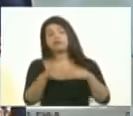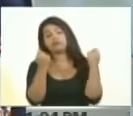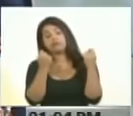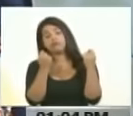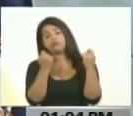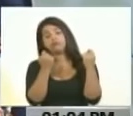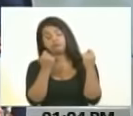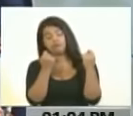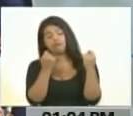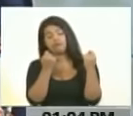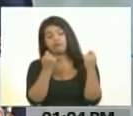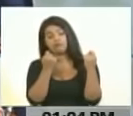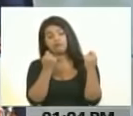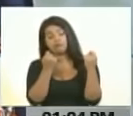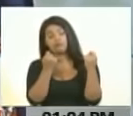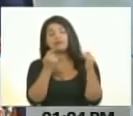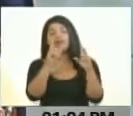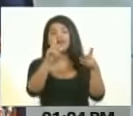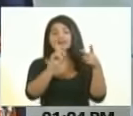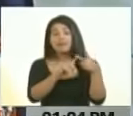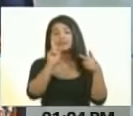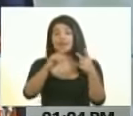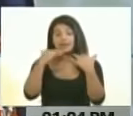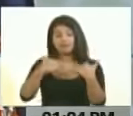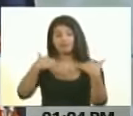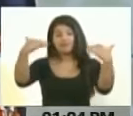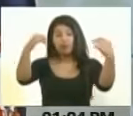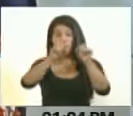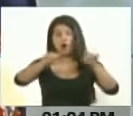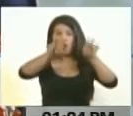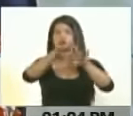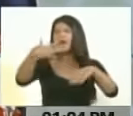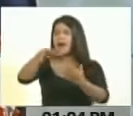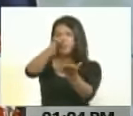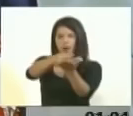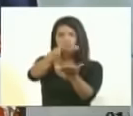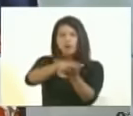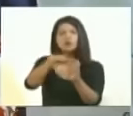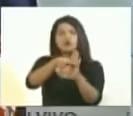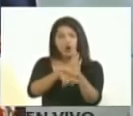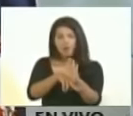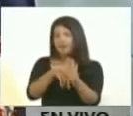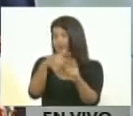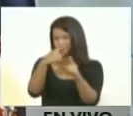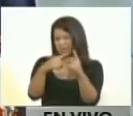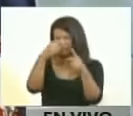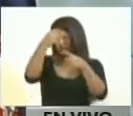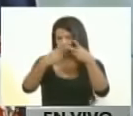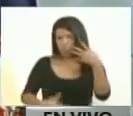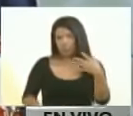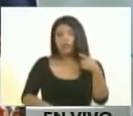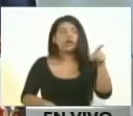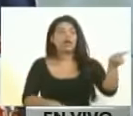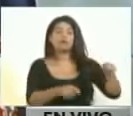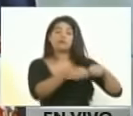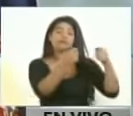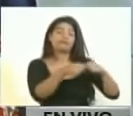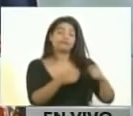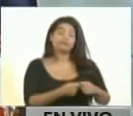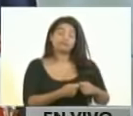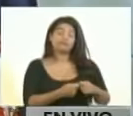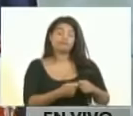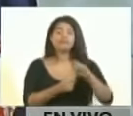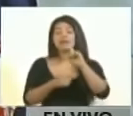de resoluciones aprobadas en la Asamblea General de las Naciones Unidas, ha habido también violaciones de normas del derecho